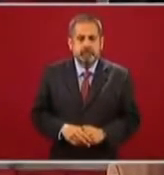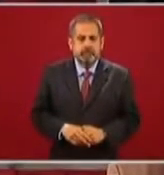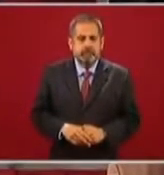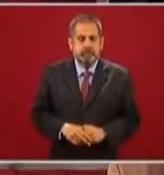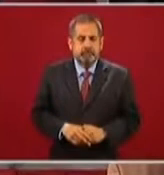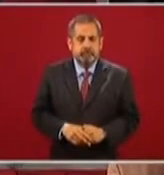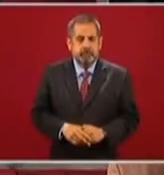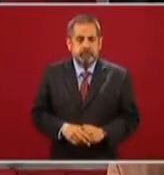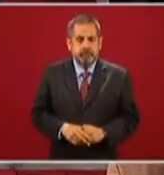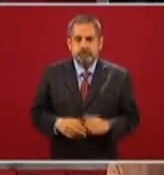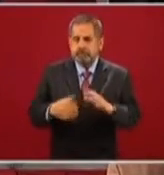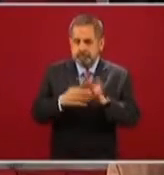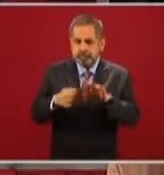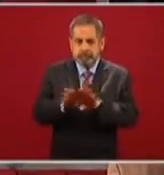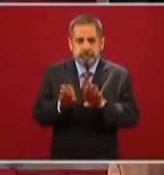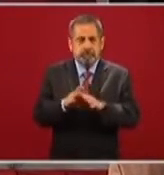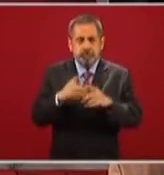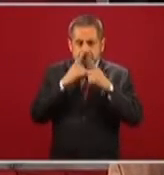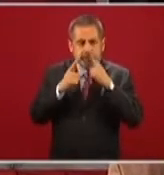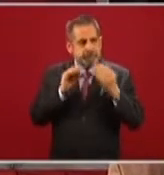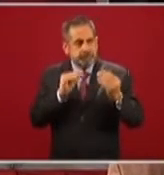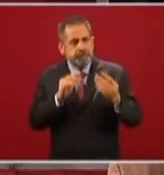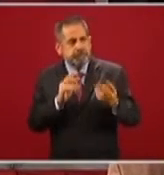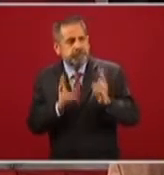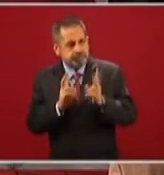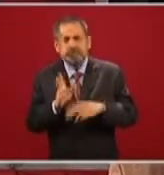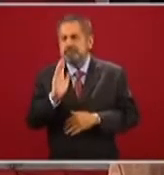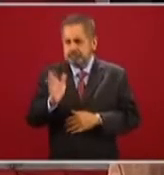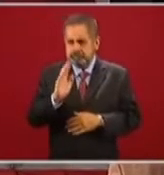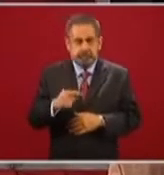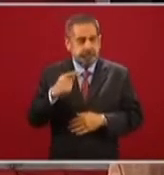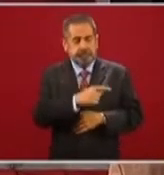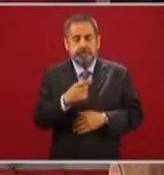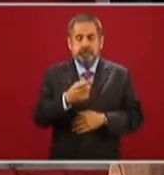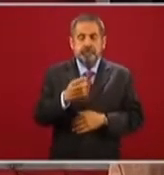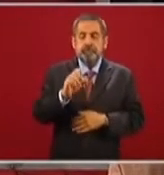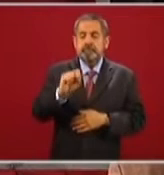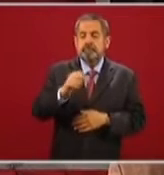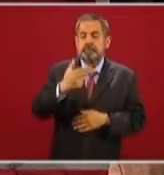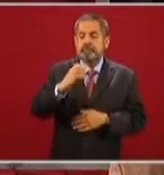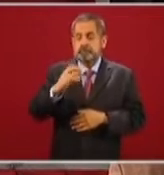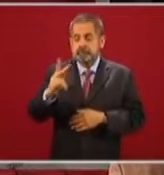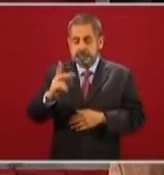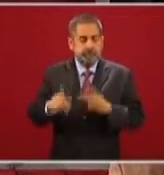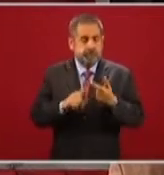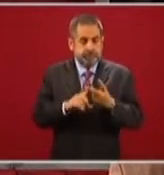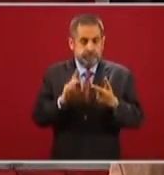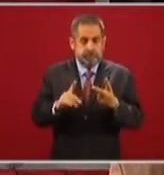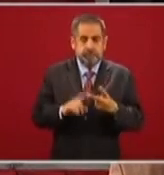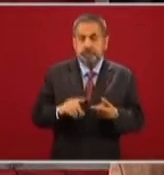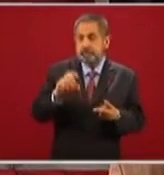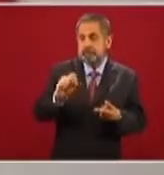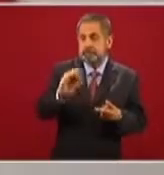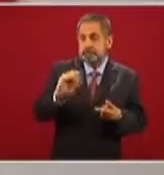Se han hecho gestiones ante las autoridades, tanto de la Secretaría de Hacienda y Crédito Público, de la Secretaría de la